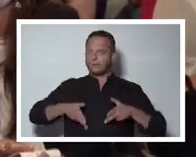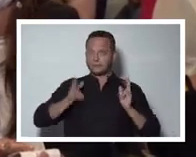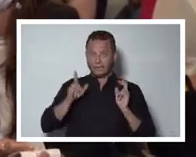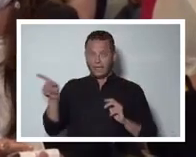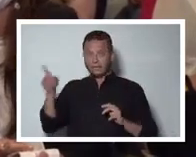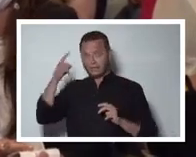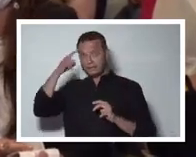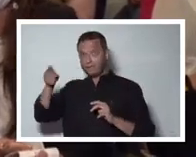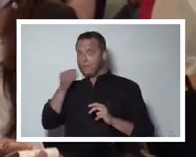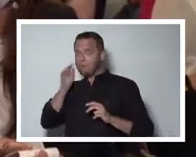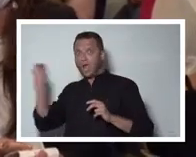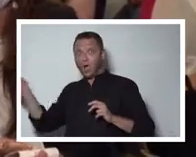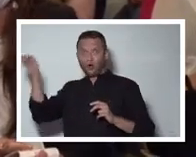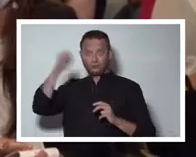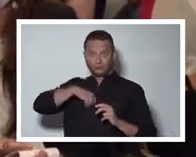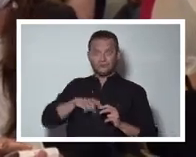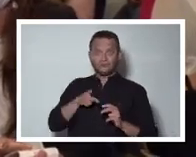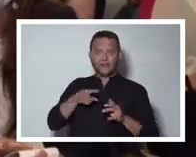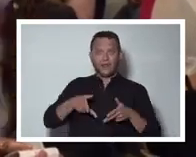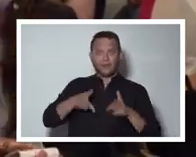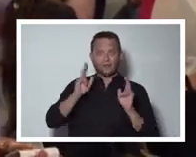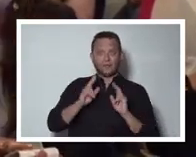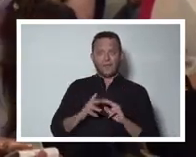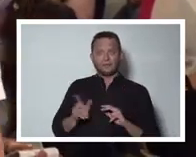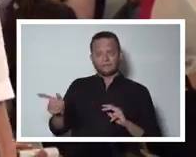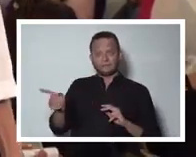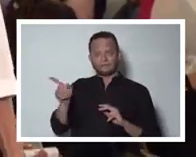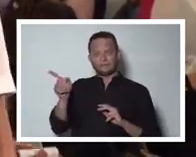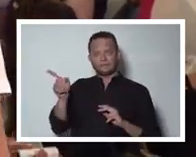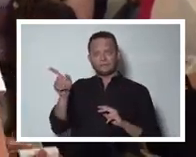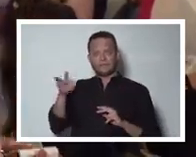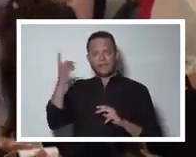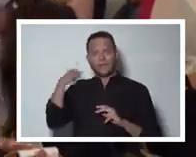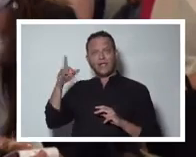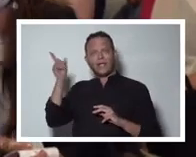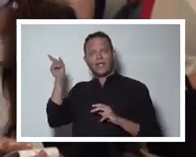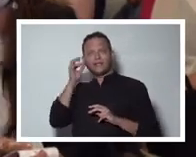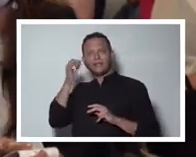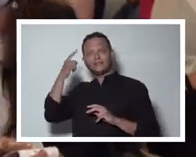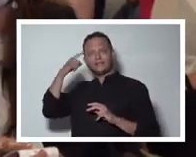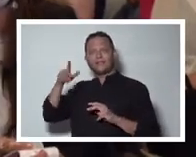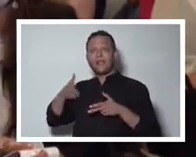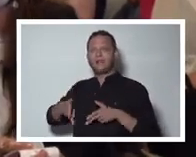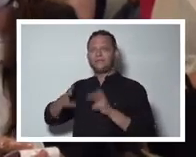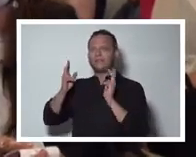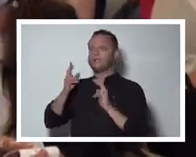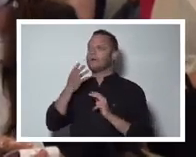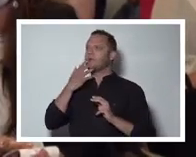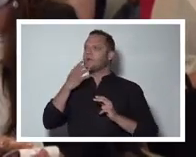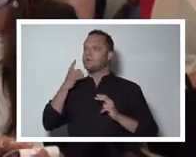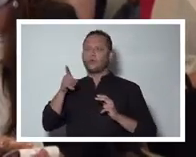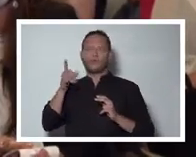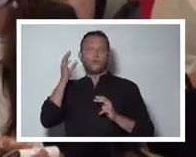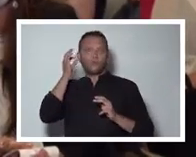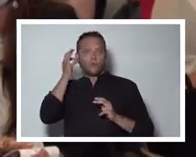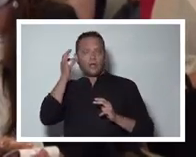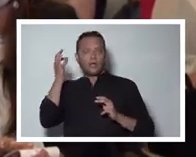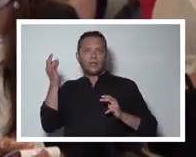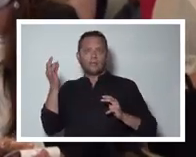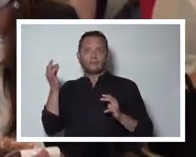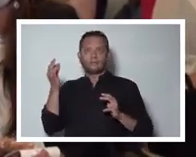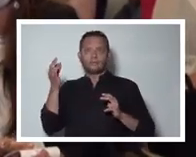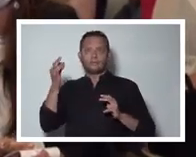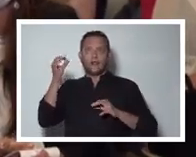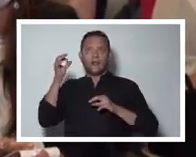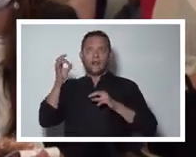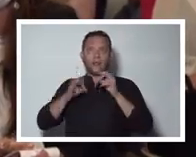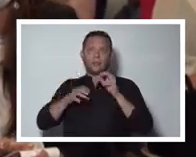ellas mejor que nadie ellas sabían perfectamente que la libertad no era que una mujer estuviera sujeta a los